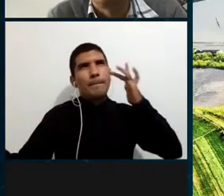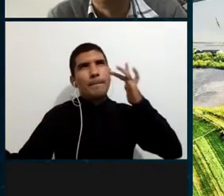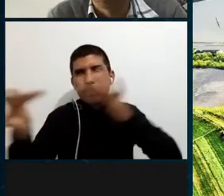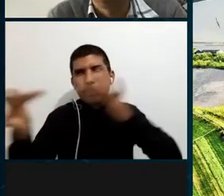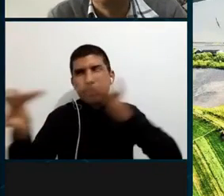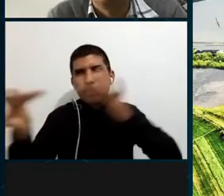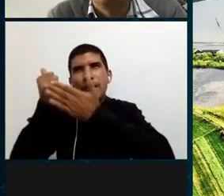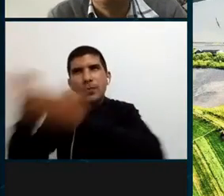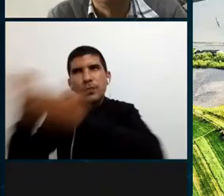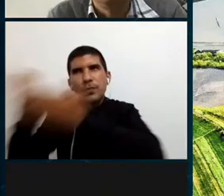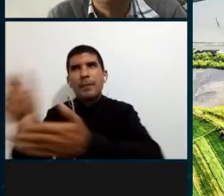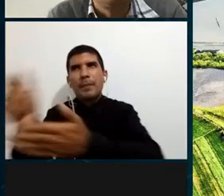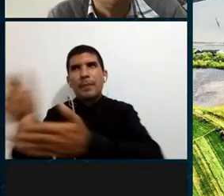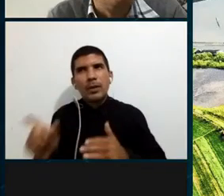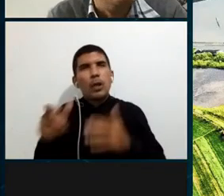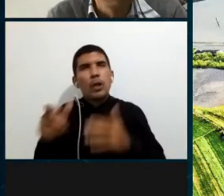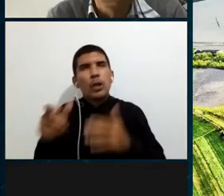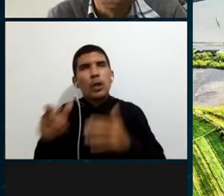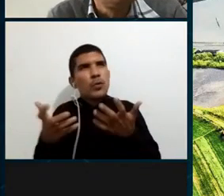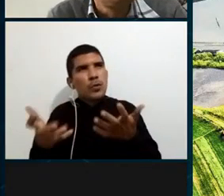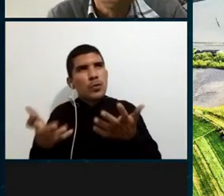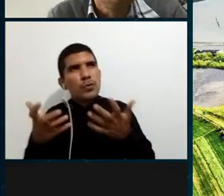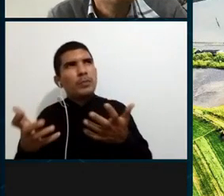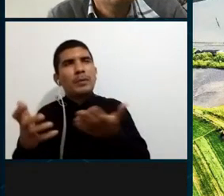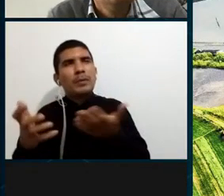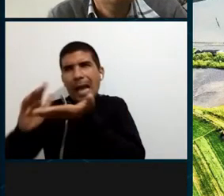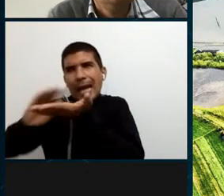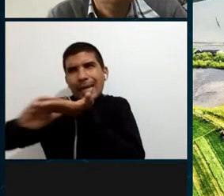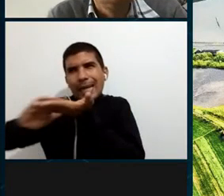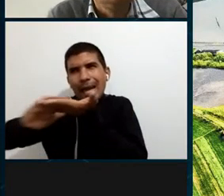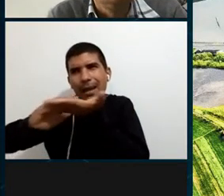Como dice la frase, sostenibilidad es hacer más con menos,